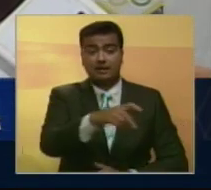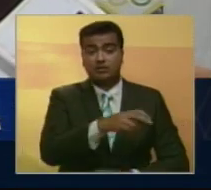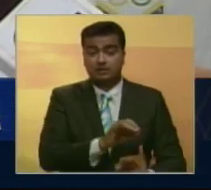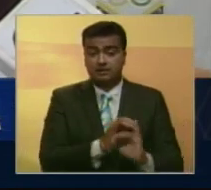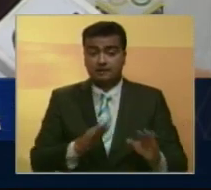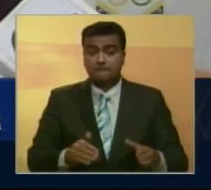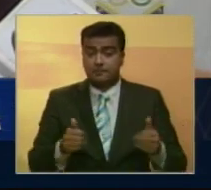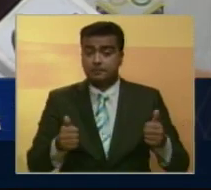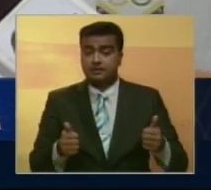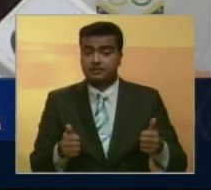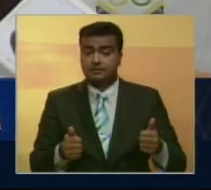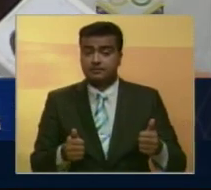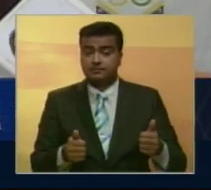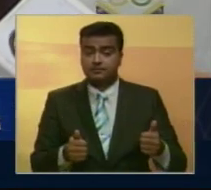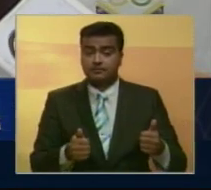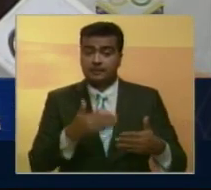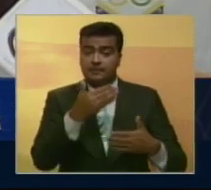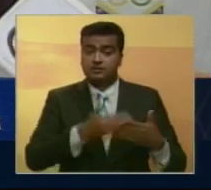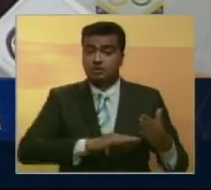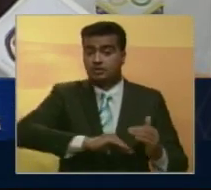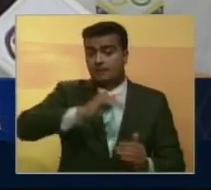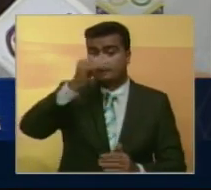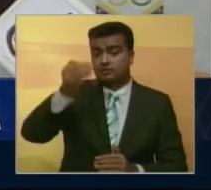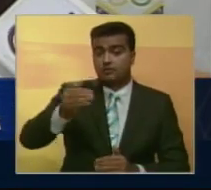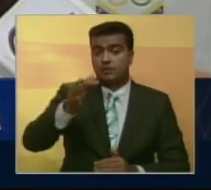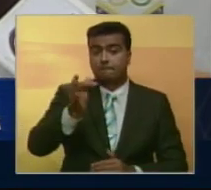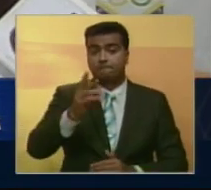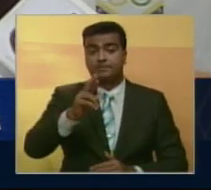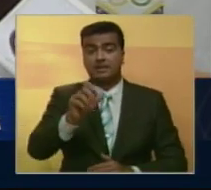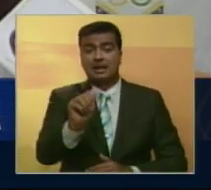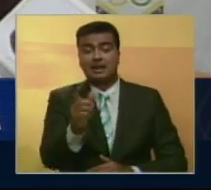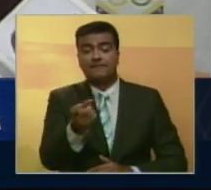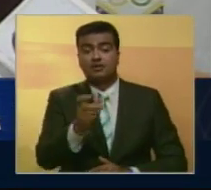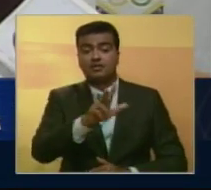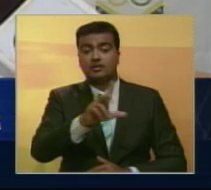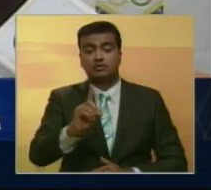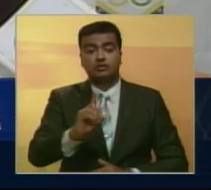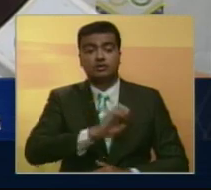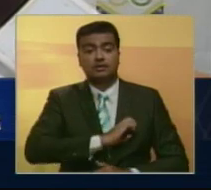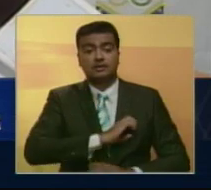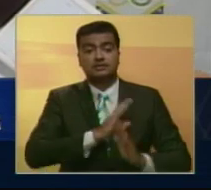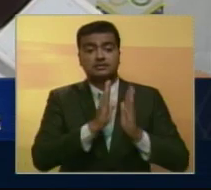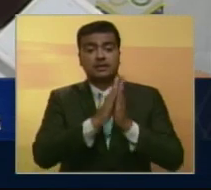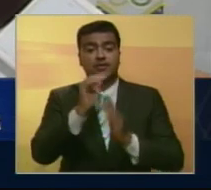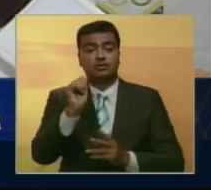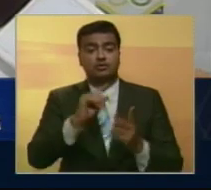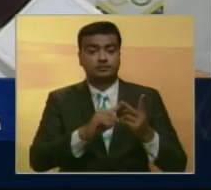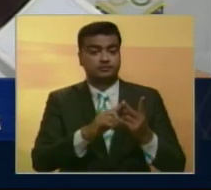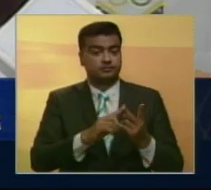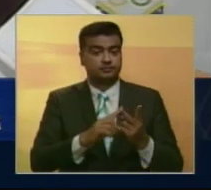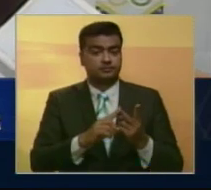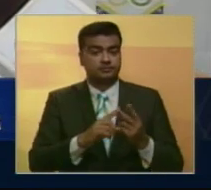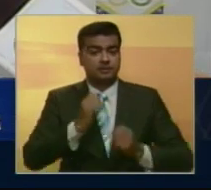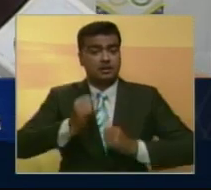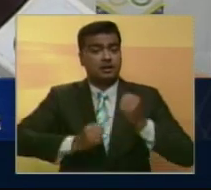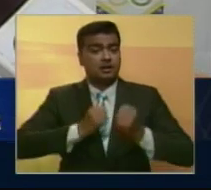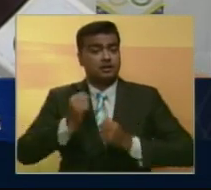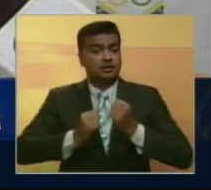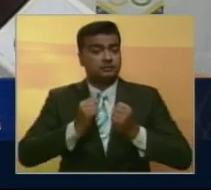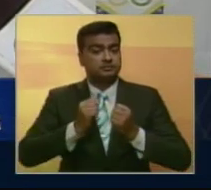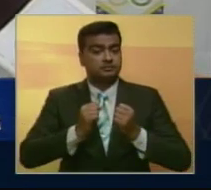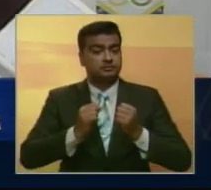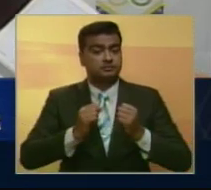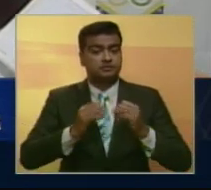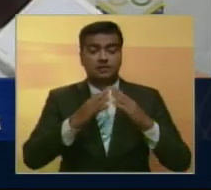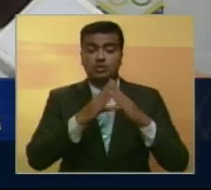arrancan. La media maratón de montaña de la Fragua, que es el 31 de enero en San Antonio de los Altos, y luego tenemos la carrera de Toda Sana, el